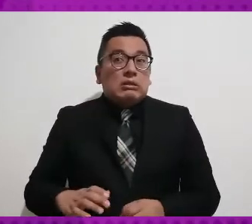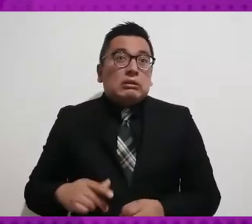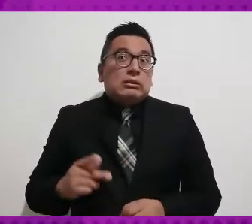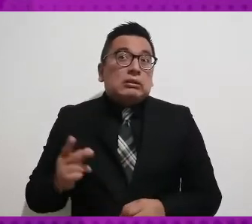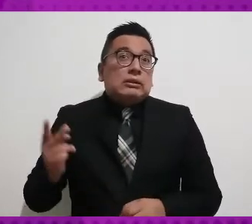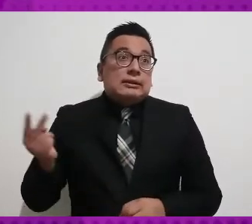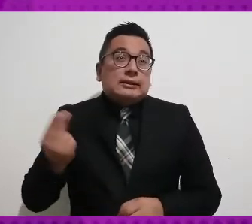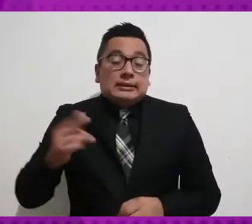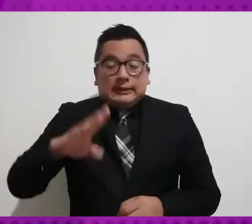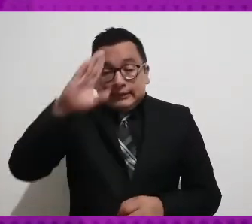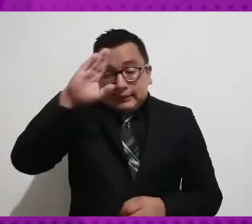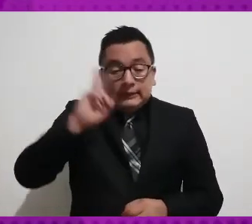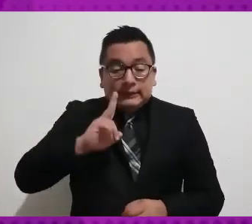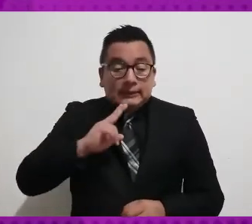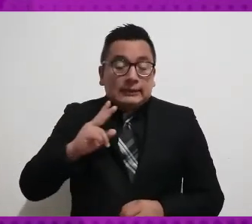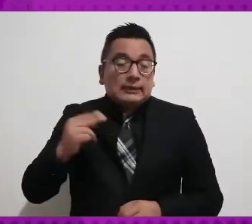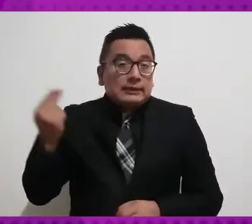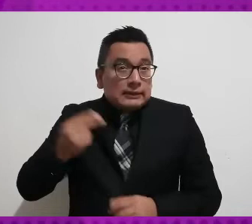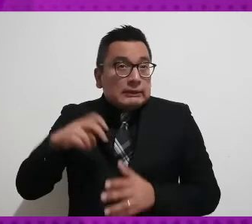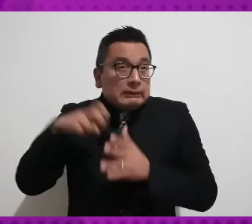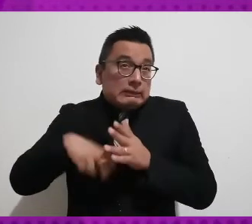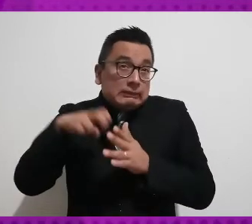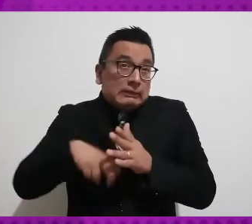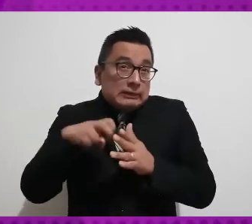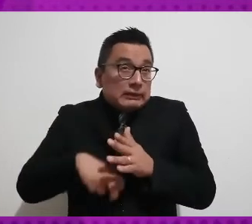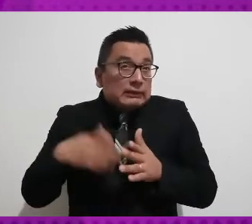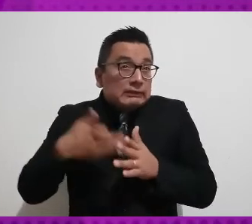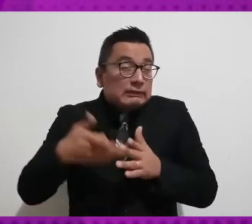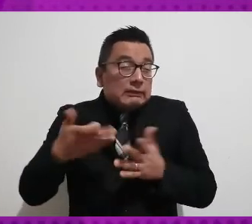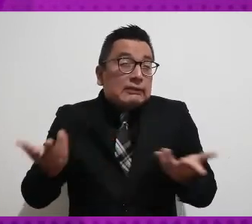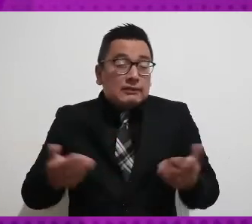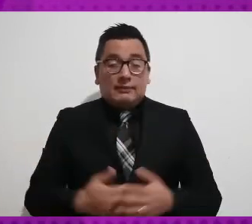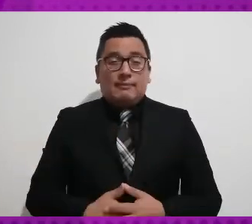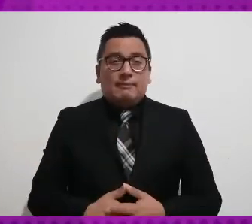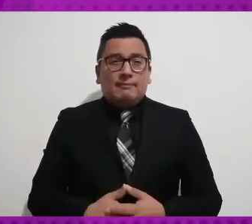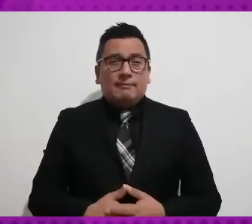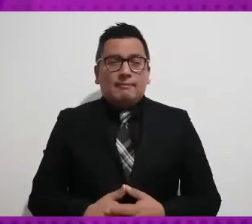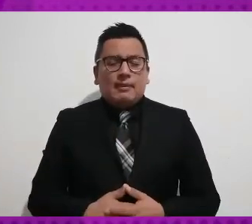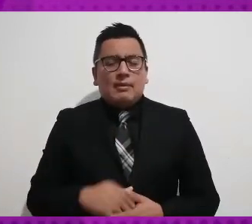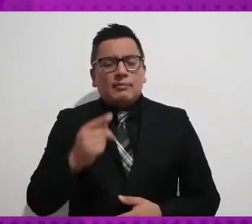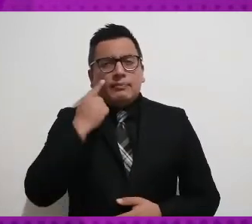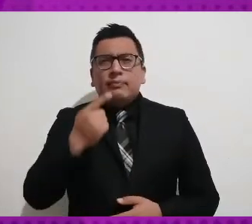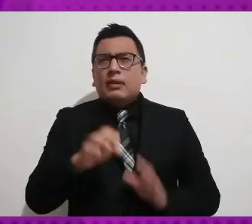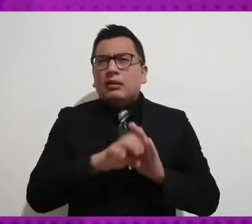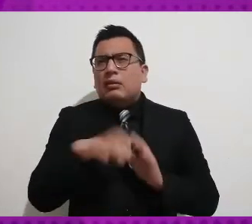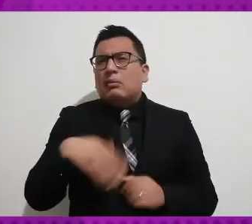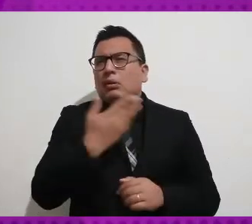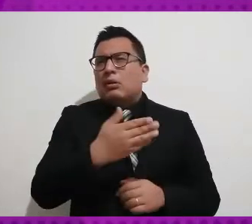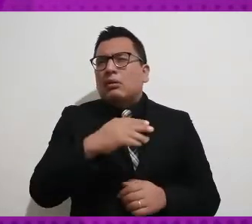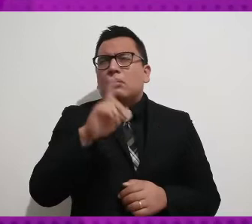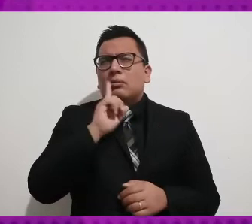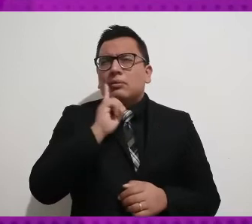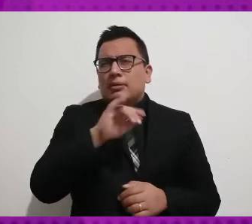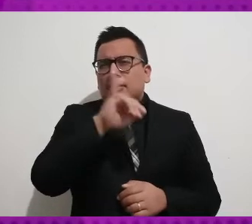quedan a deber. Ahorita comentaba Jessica algo que me parece muy interesante, decía, bueno, los resultados, la evolución